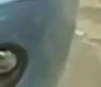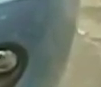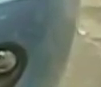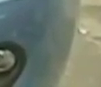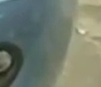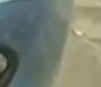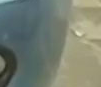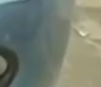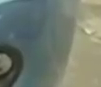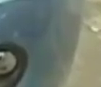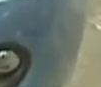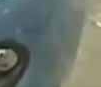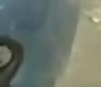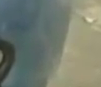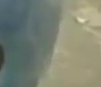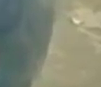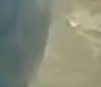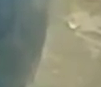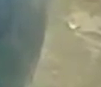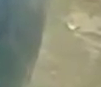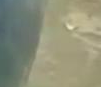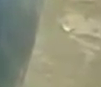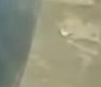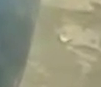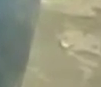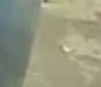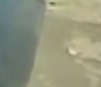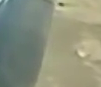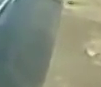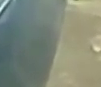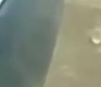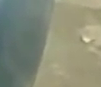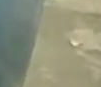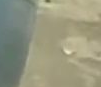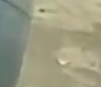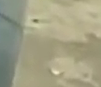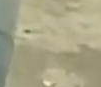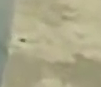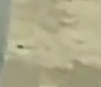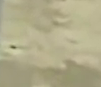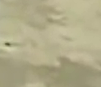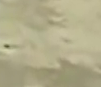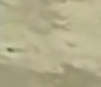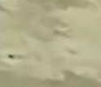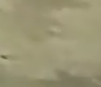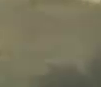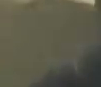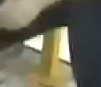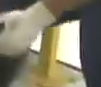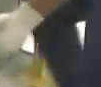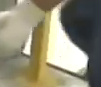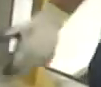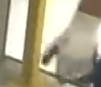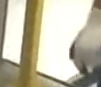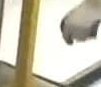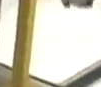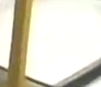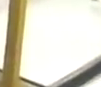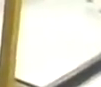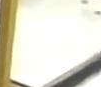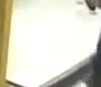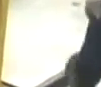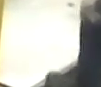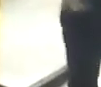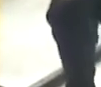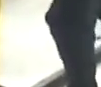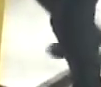Pero en la muerte de Cristo, no debe faltar el diablo. El prefecto del pueblito, mujeriego enamorado. Embarazó la muchacha, de